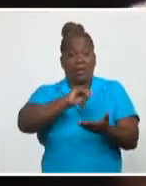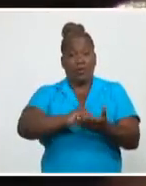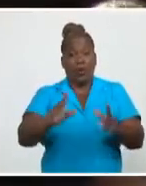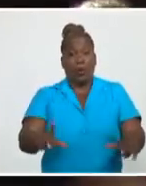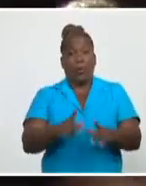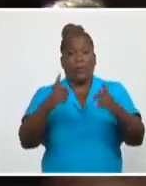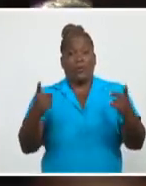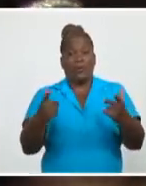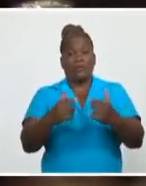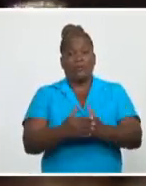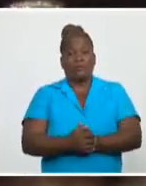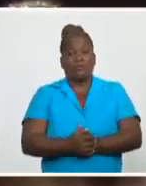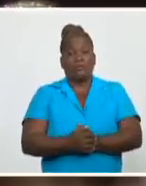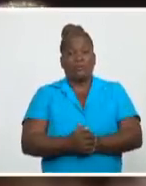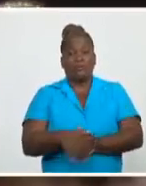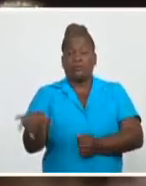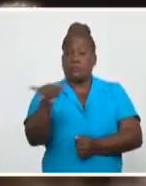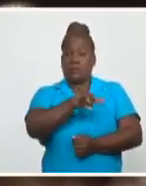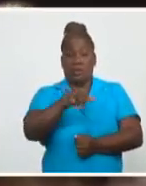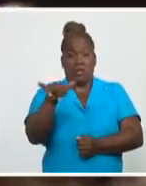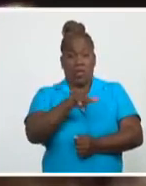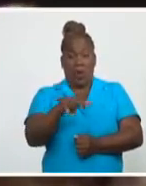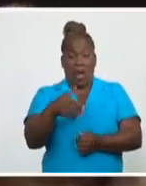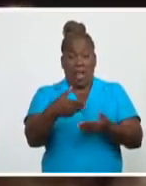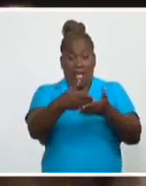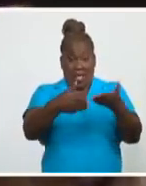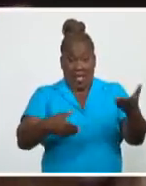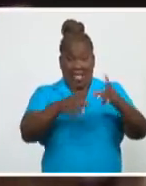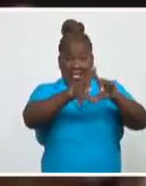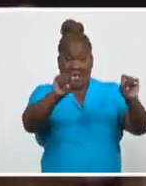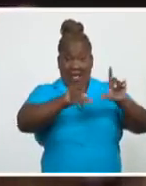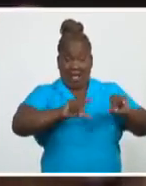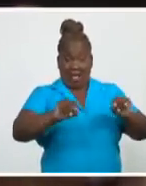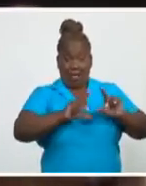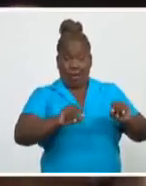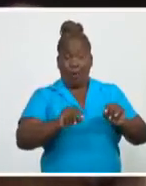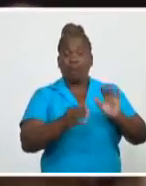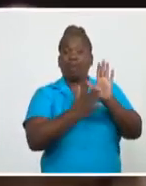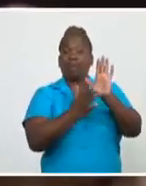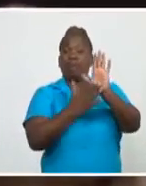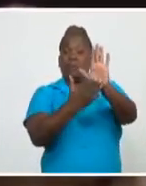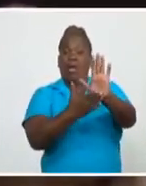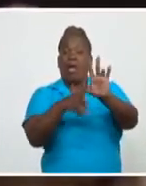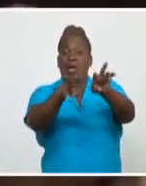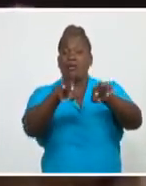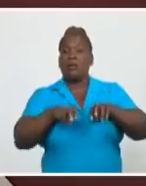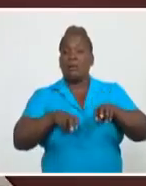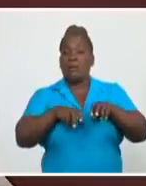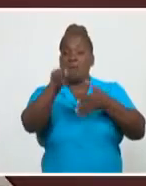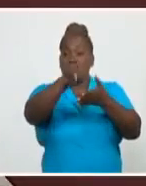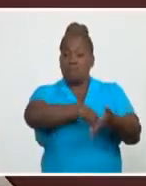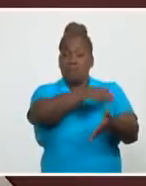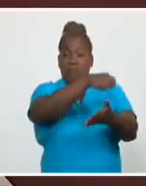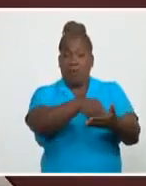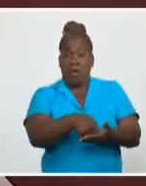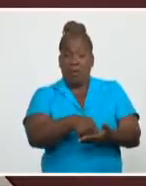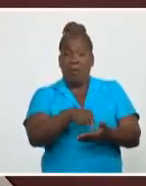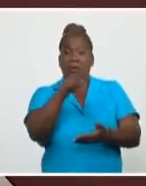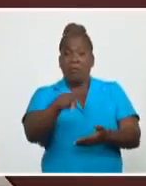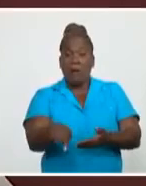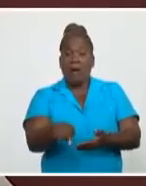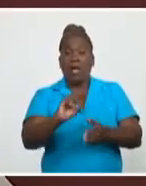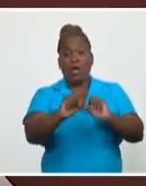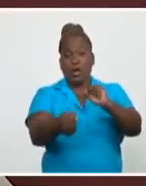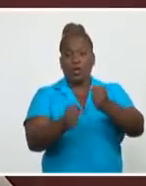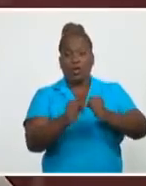cumplimiento. De igual forma, ambos textos serán presentados a la Asamblea Nacional del Poder Popular para su respaldo y